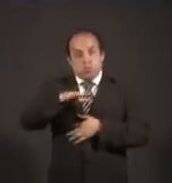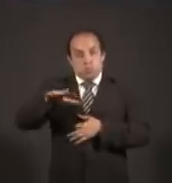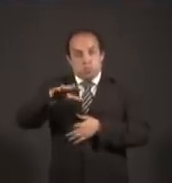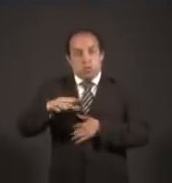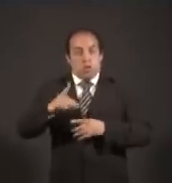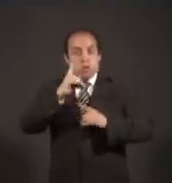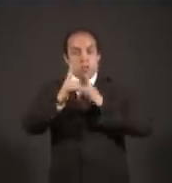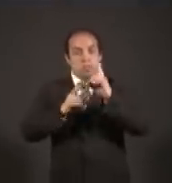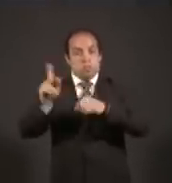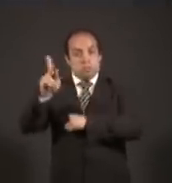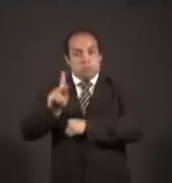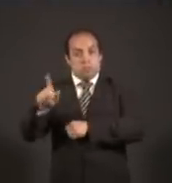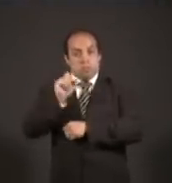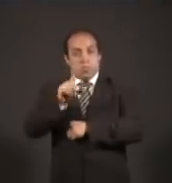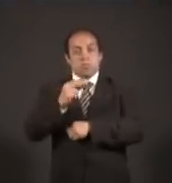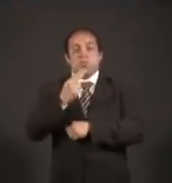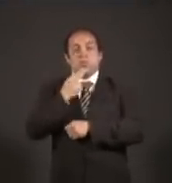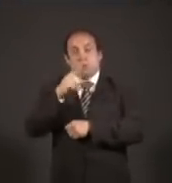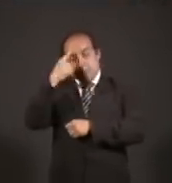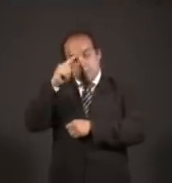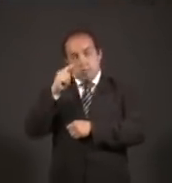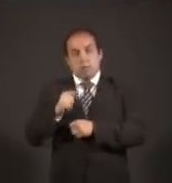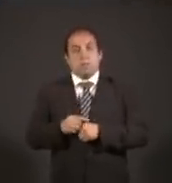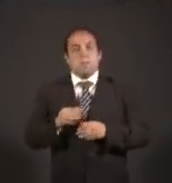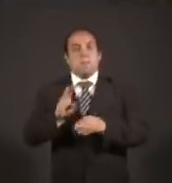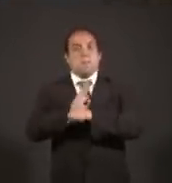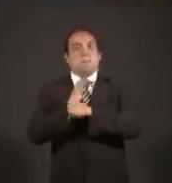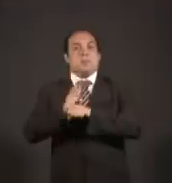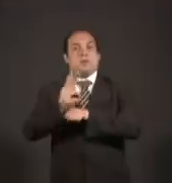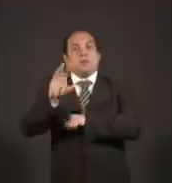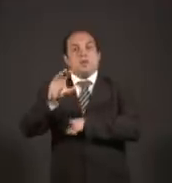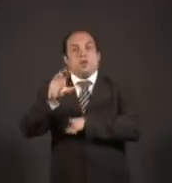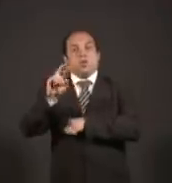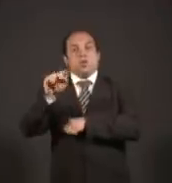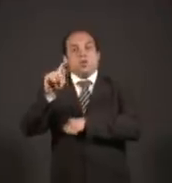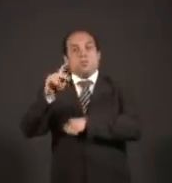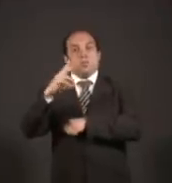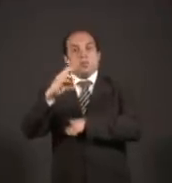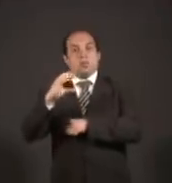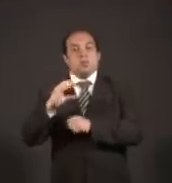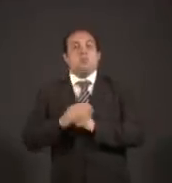estar funcionando también para beneficio de Coatepec. Entonces, es un